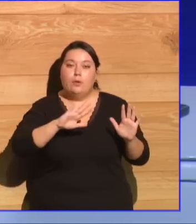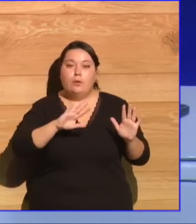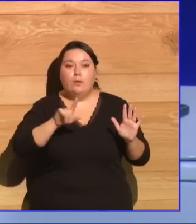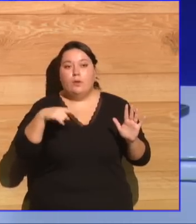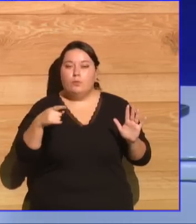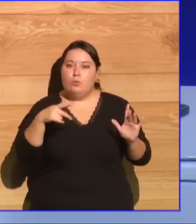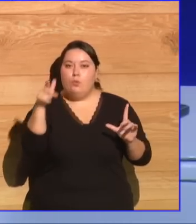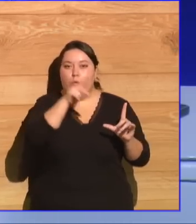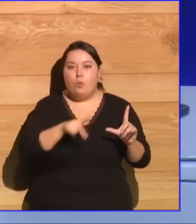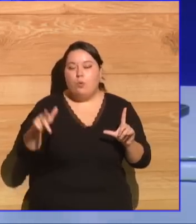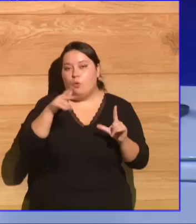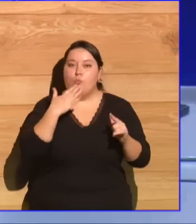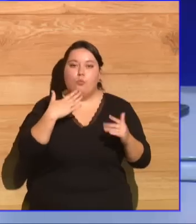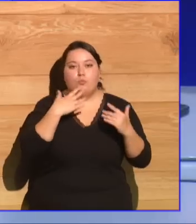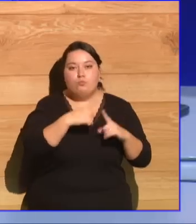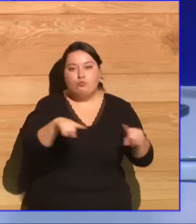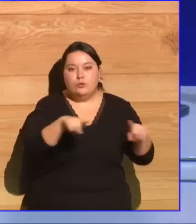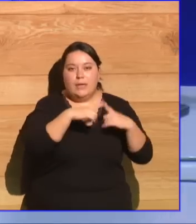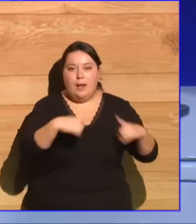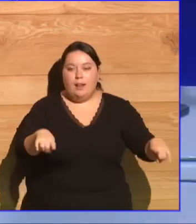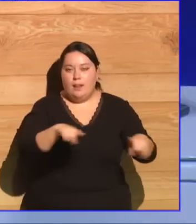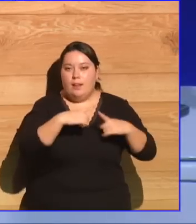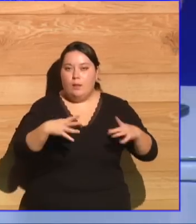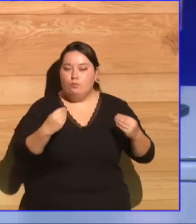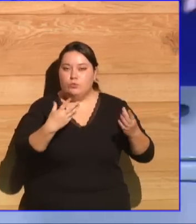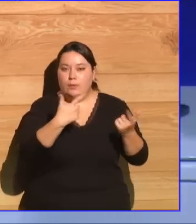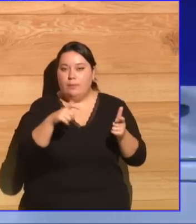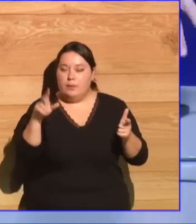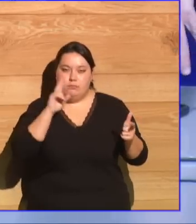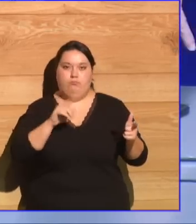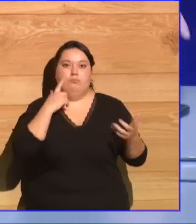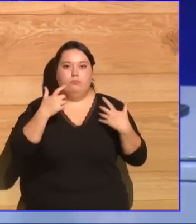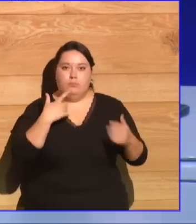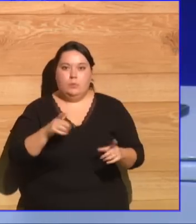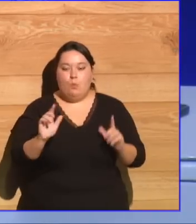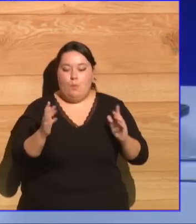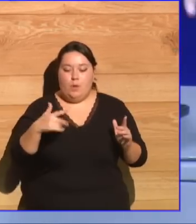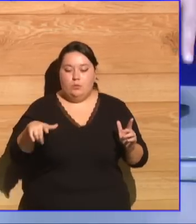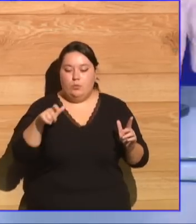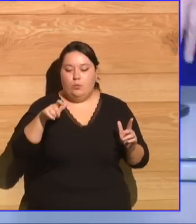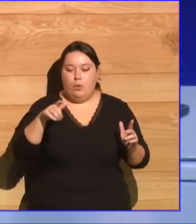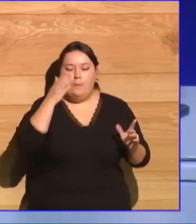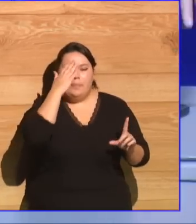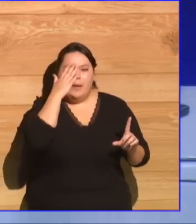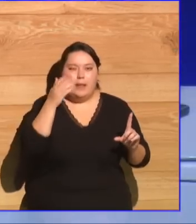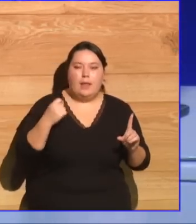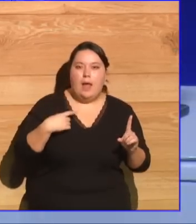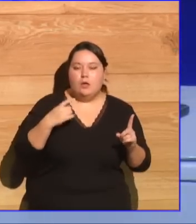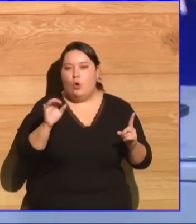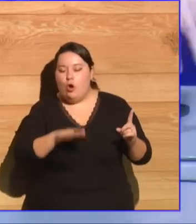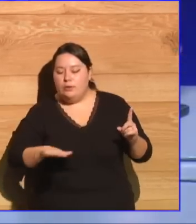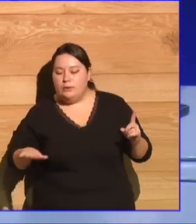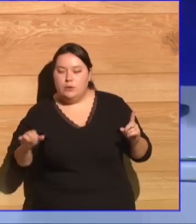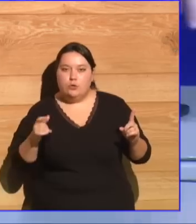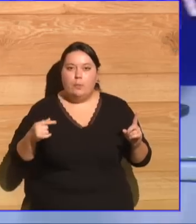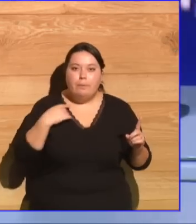que está rodada como un musical en muchas partes, o sea, de nuevo cuando ves al moverse a los piratas en el barco, cuando ves a los niños